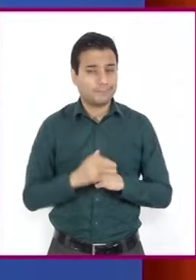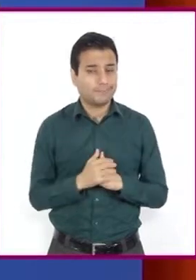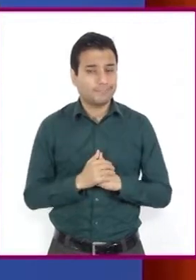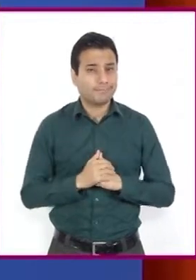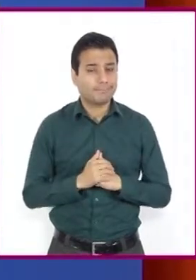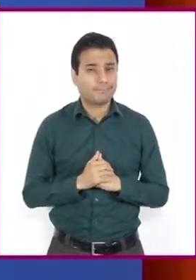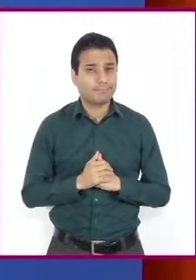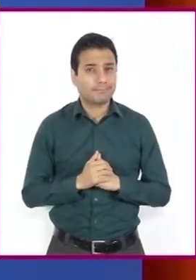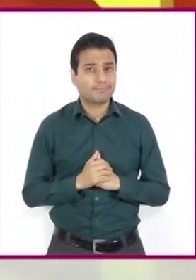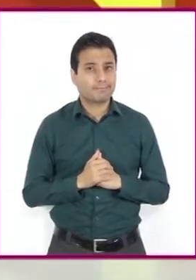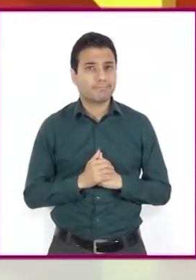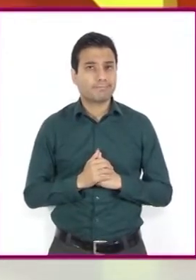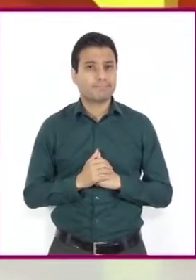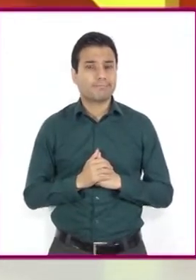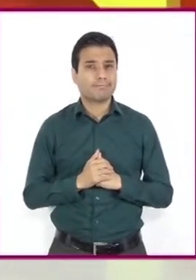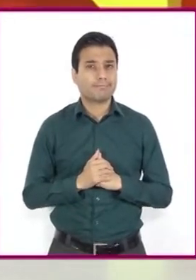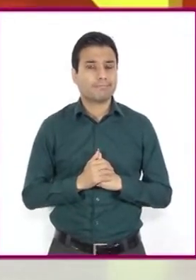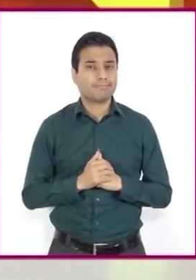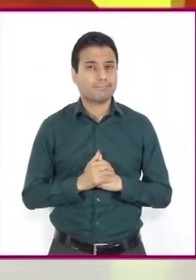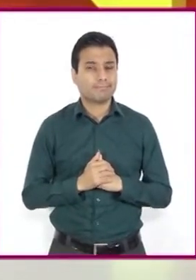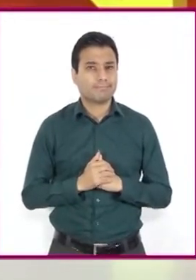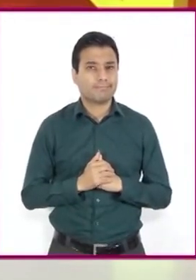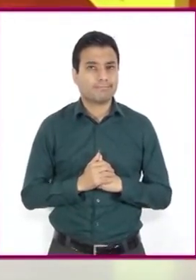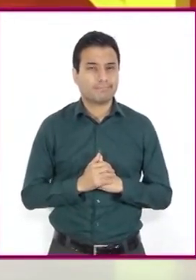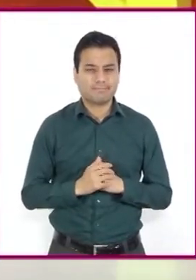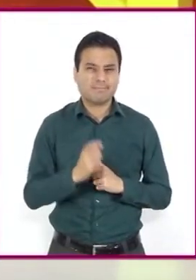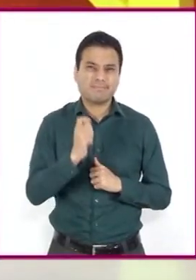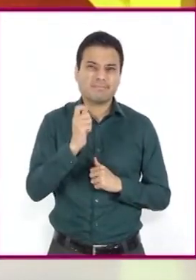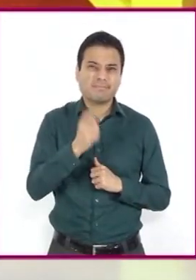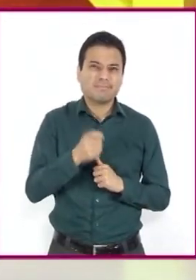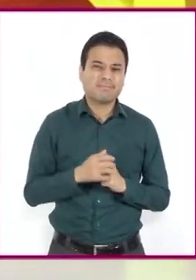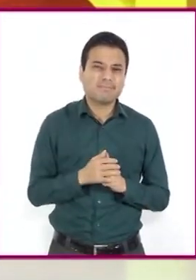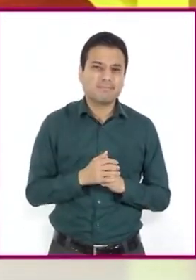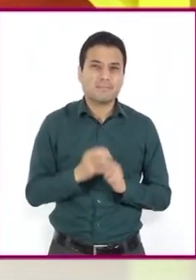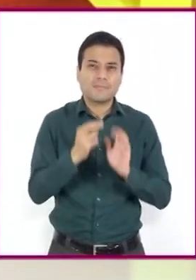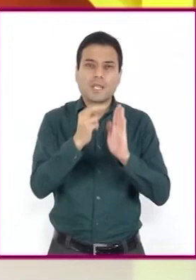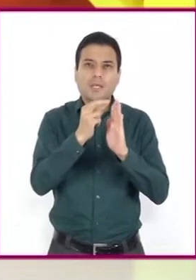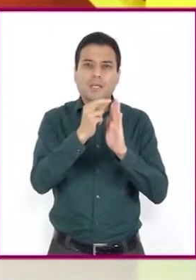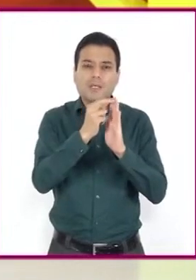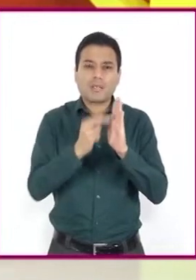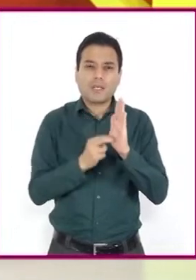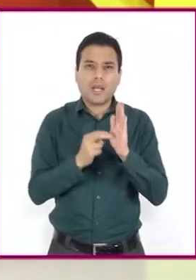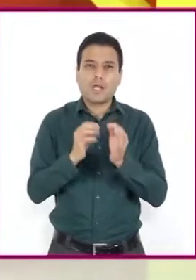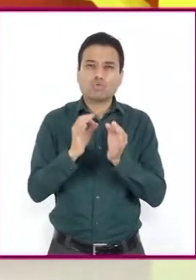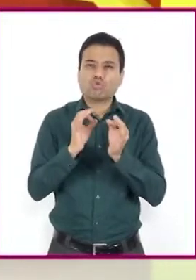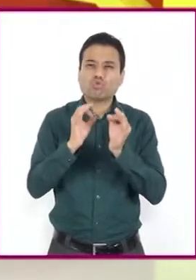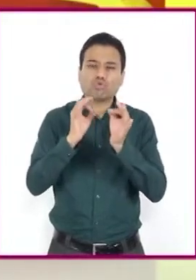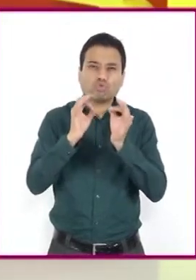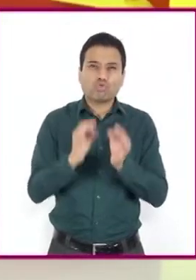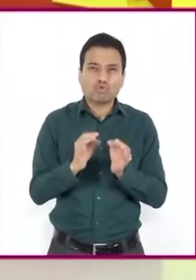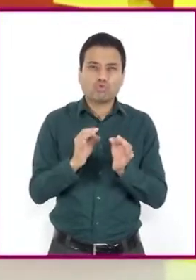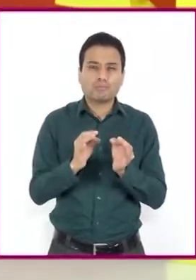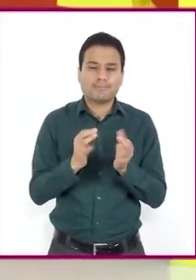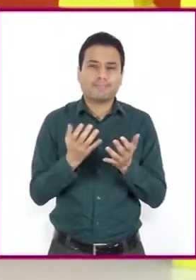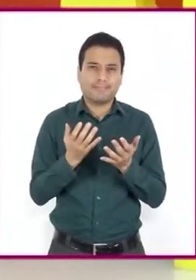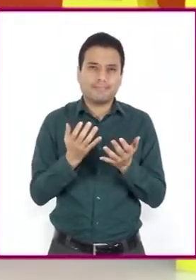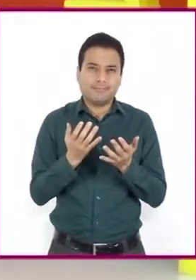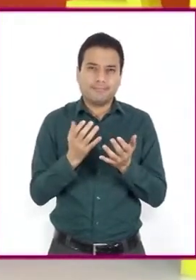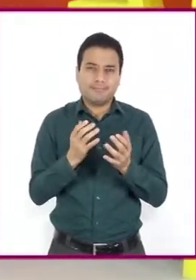válida. Con esto, podemos entender que una regla nace de una norma y trata un comportamiento